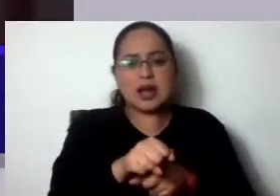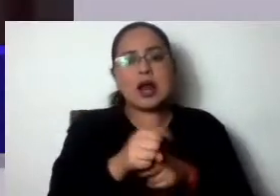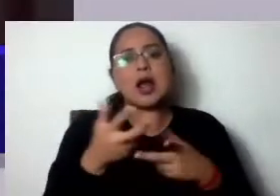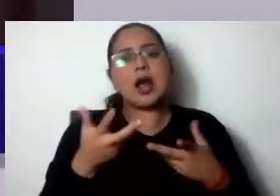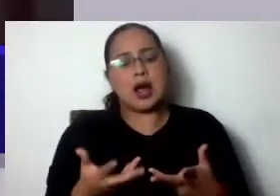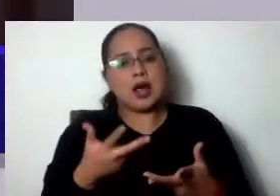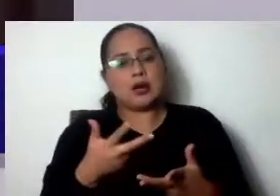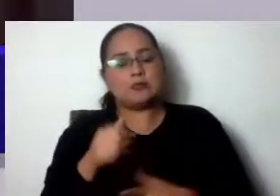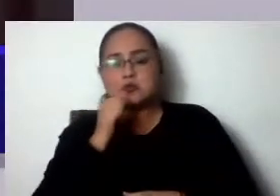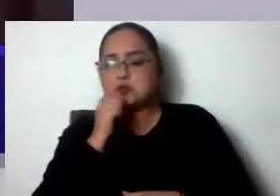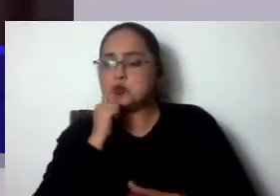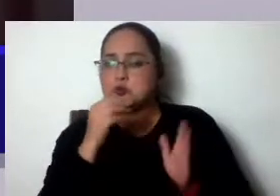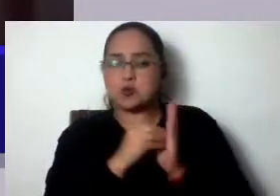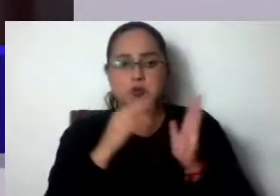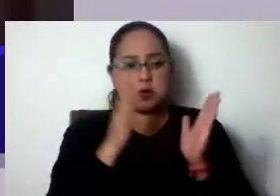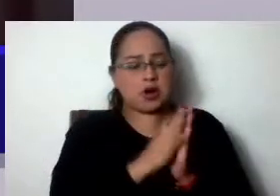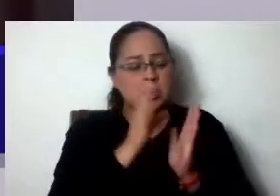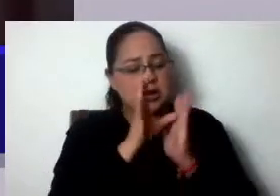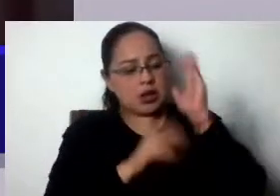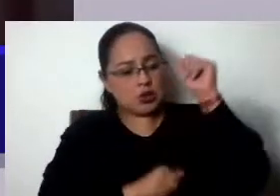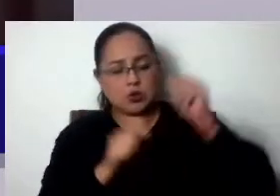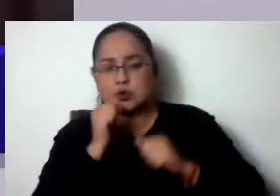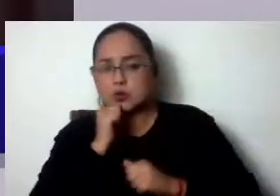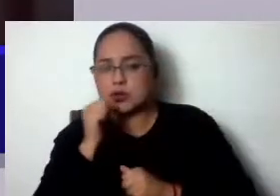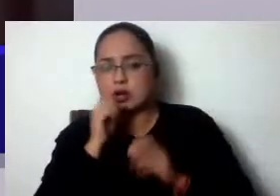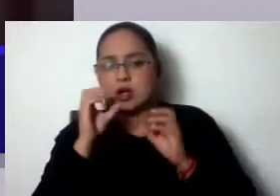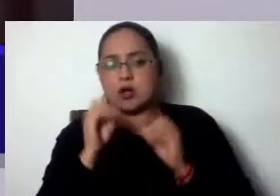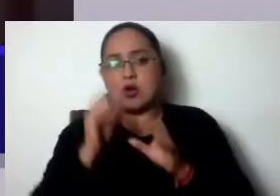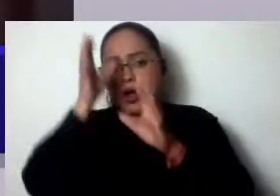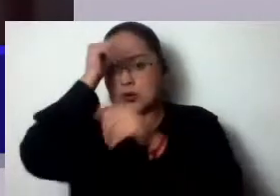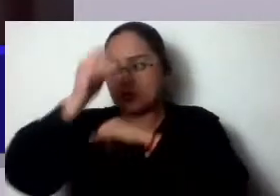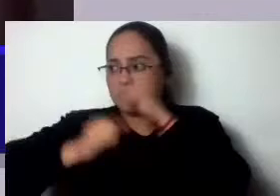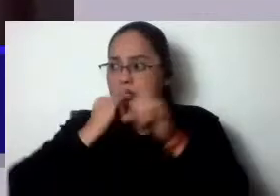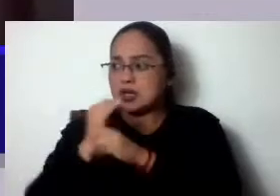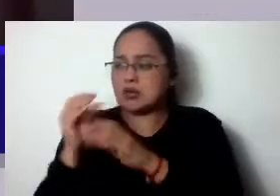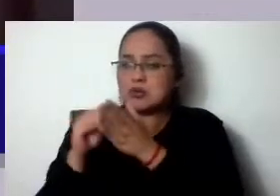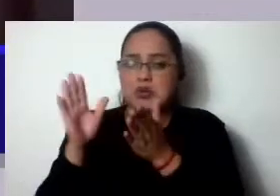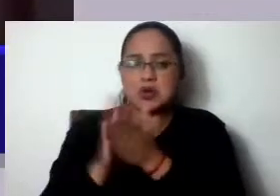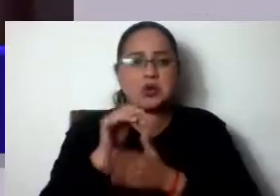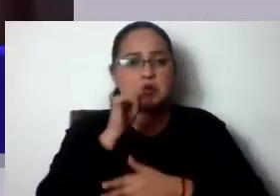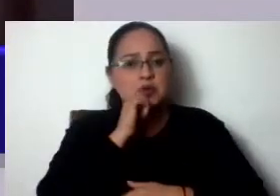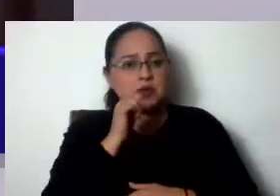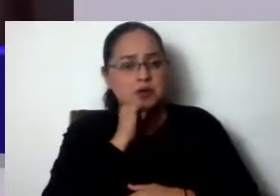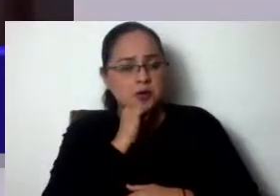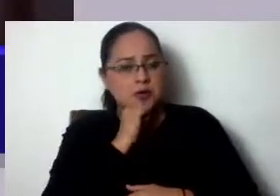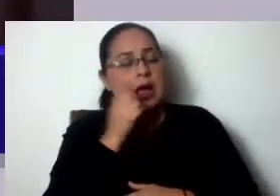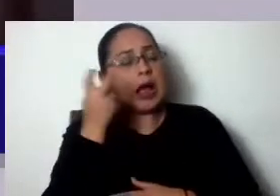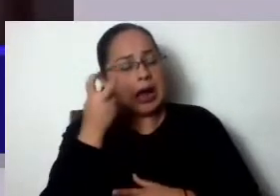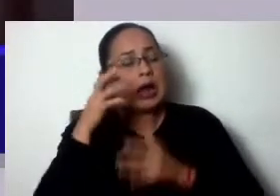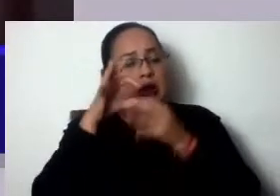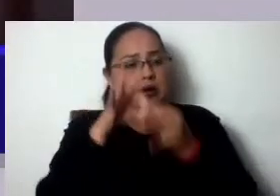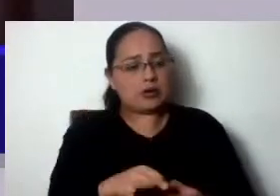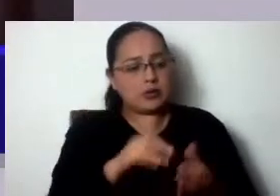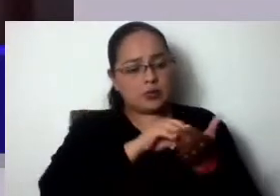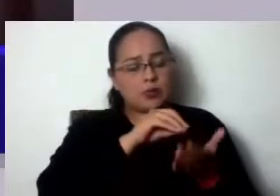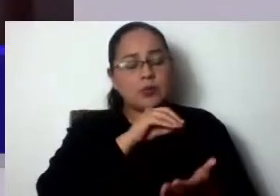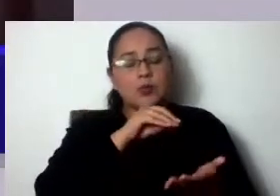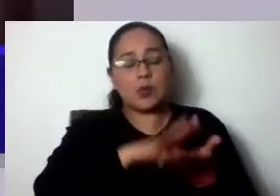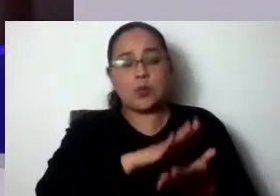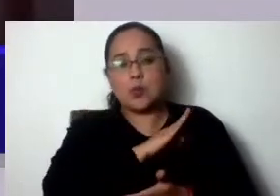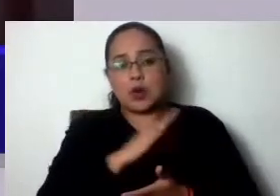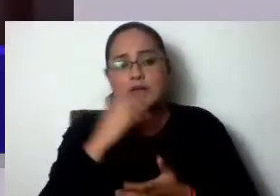reconocidos en nuestra constitución y en los tratados internacionales y también podamos ir evaluando